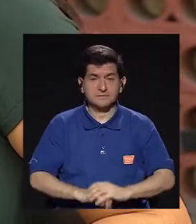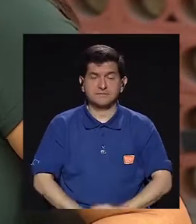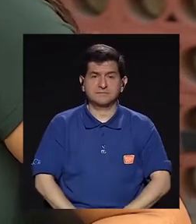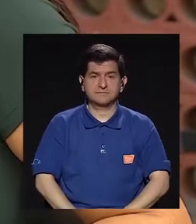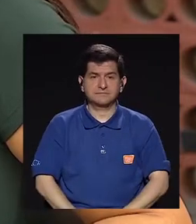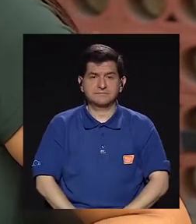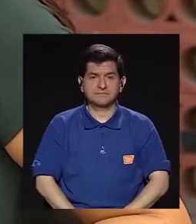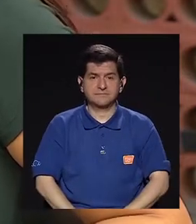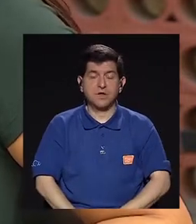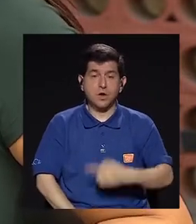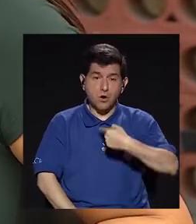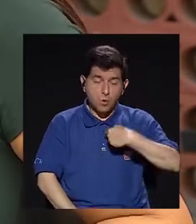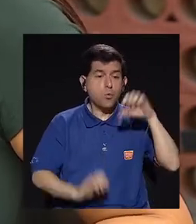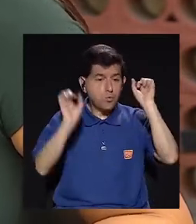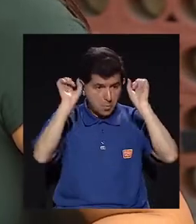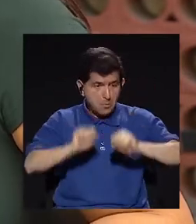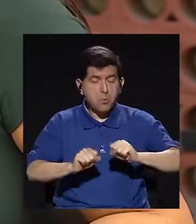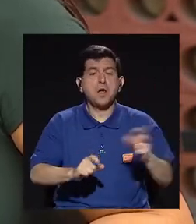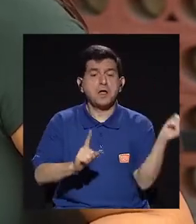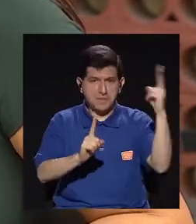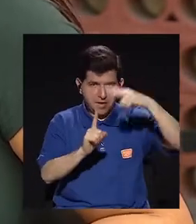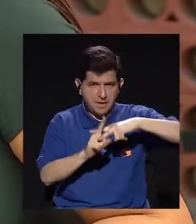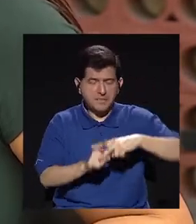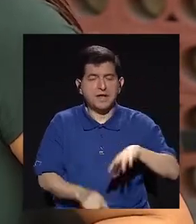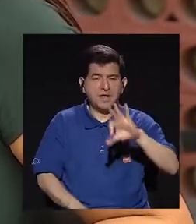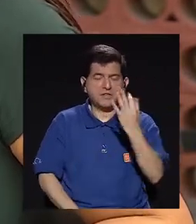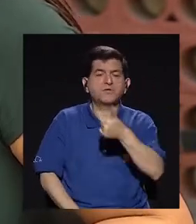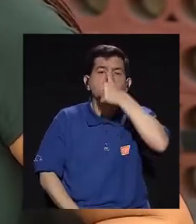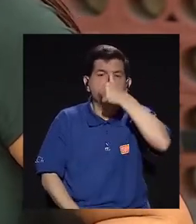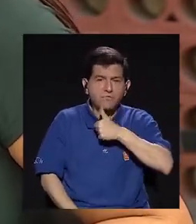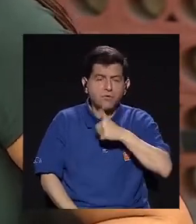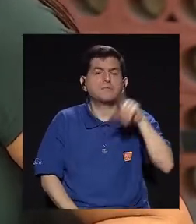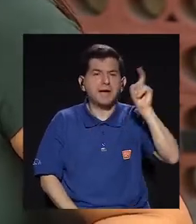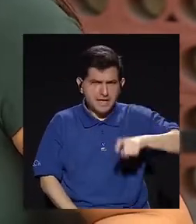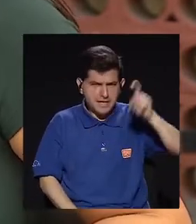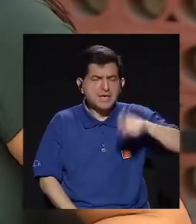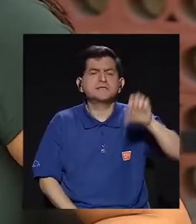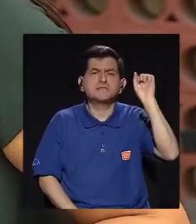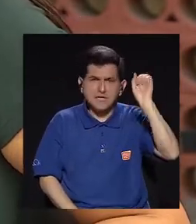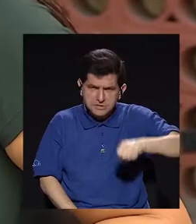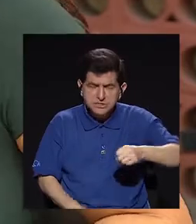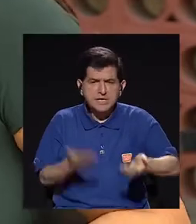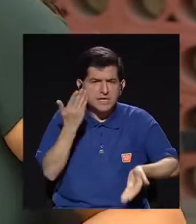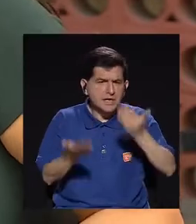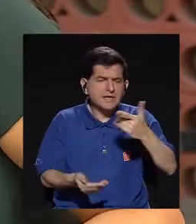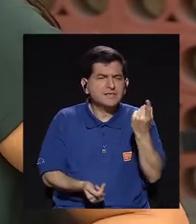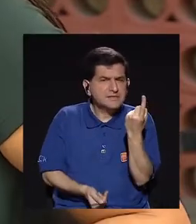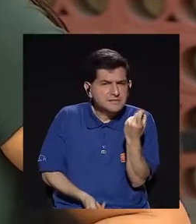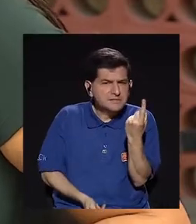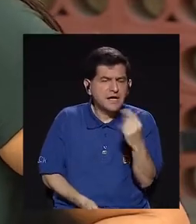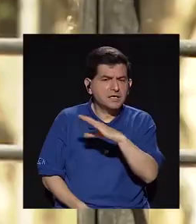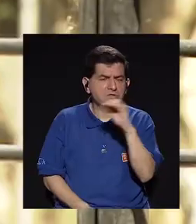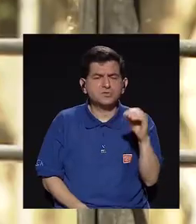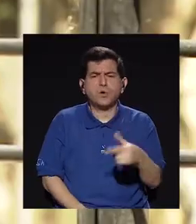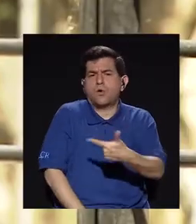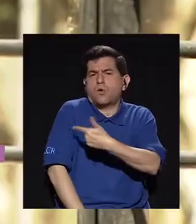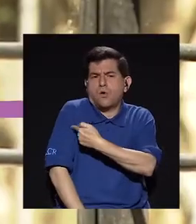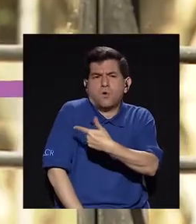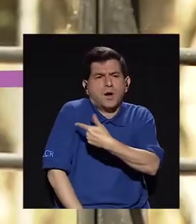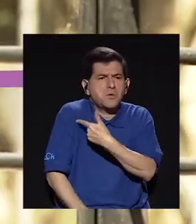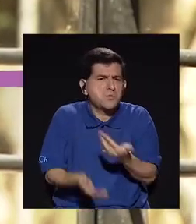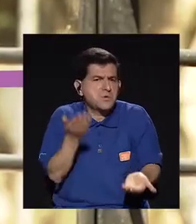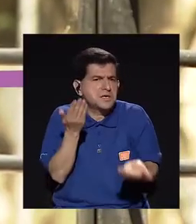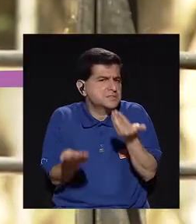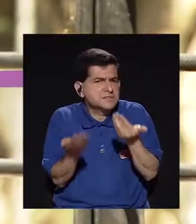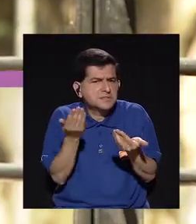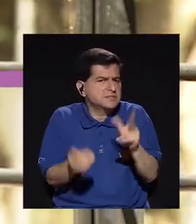dentro de este esquema que uno la pueda aplicar por la vía privada y que sea muy necesaria, que todavía no esté? ¿O cuáles son esas